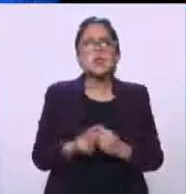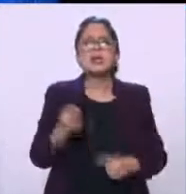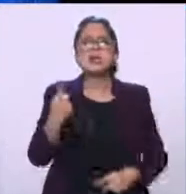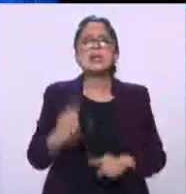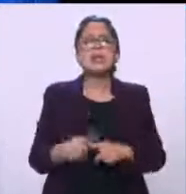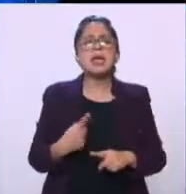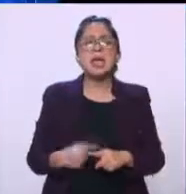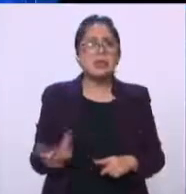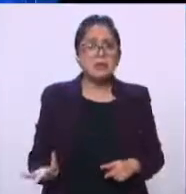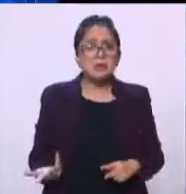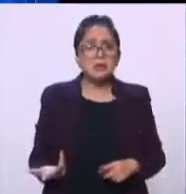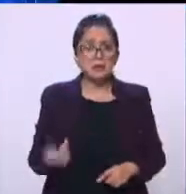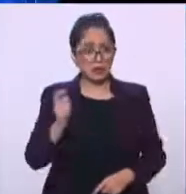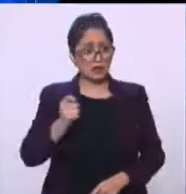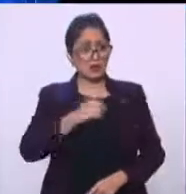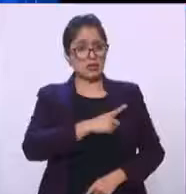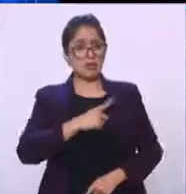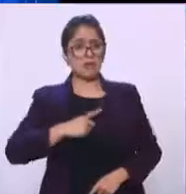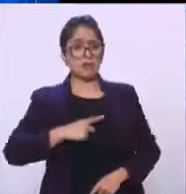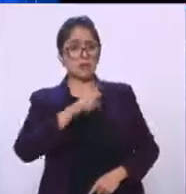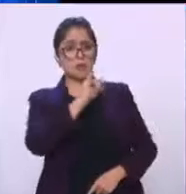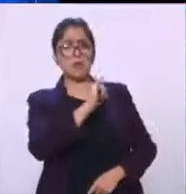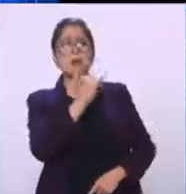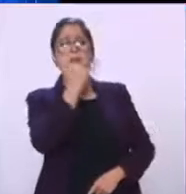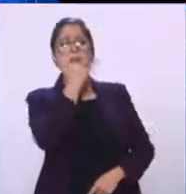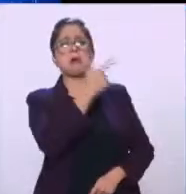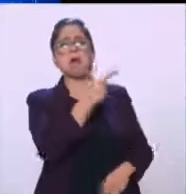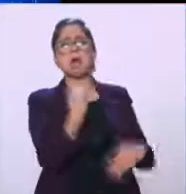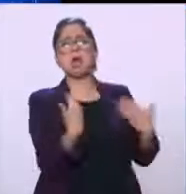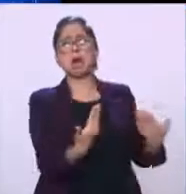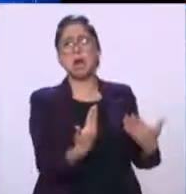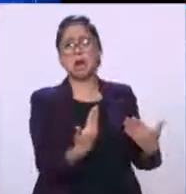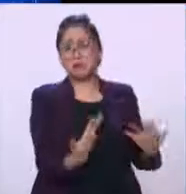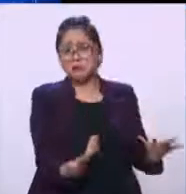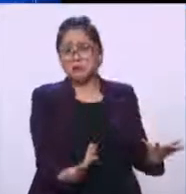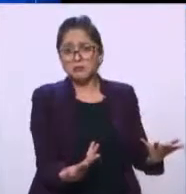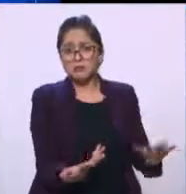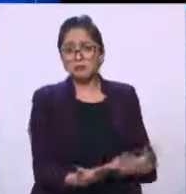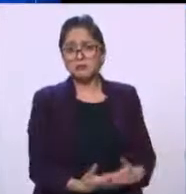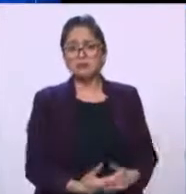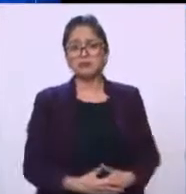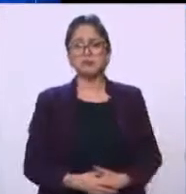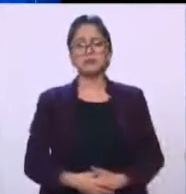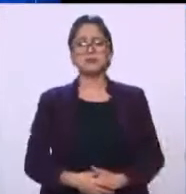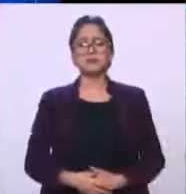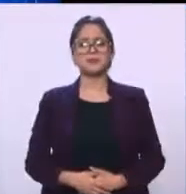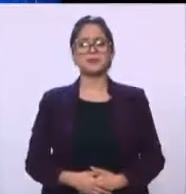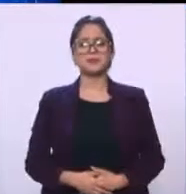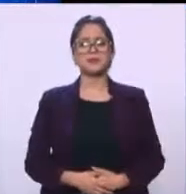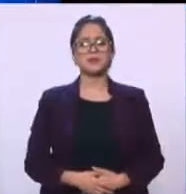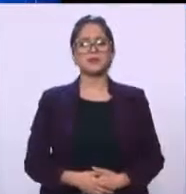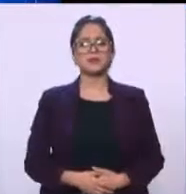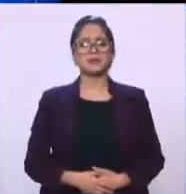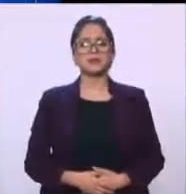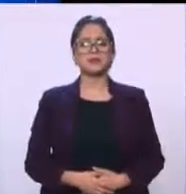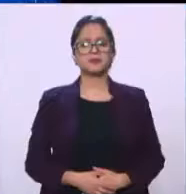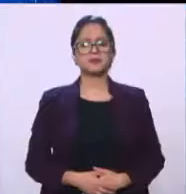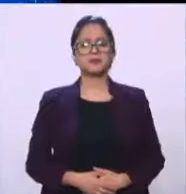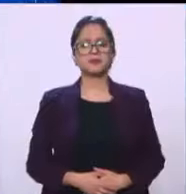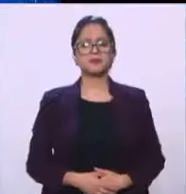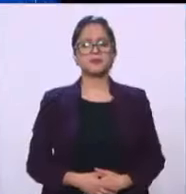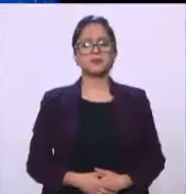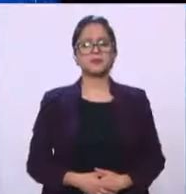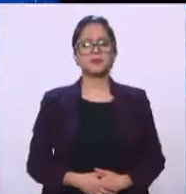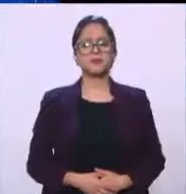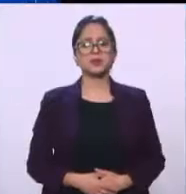Marta? ¿Perdonarlos? No, bueno, yo creo que yo pienso que en este caso se